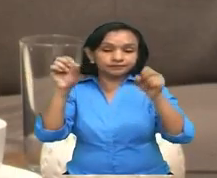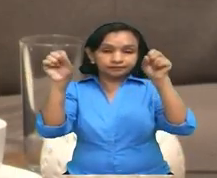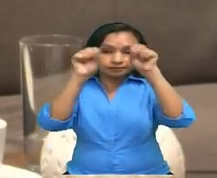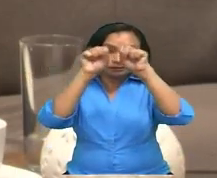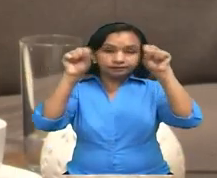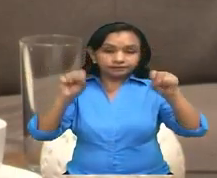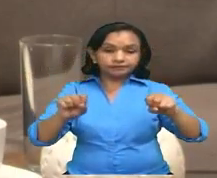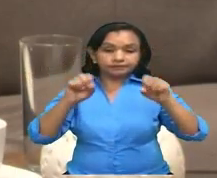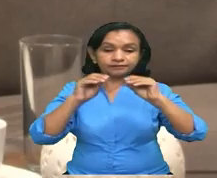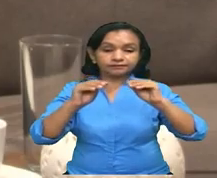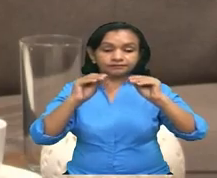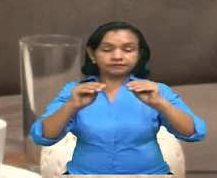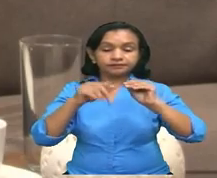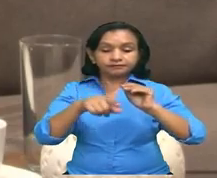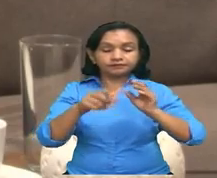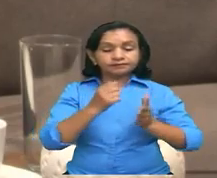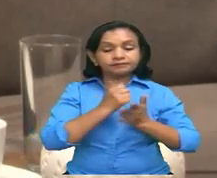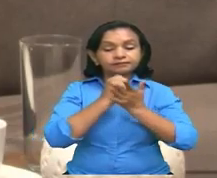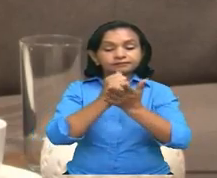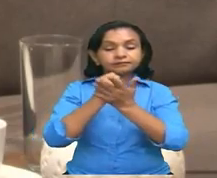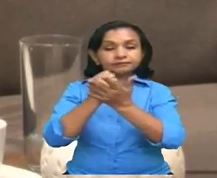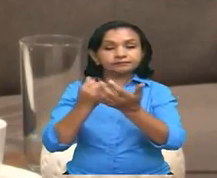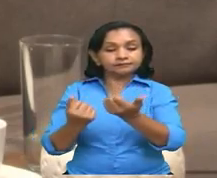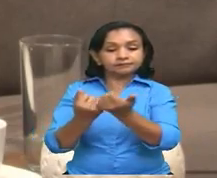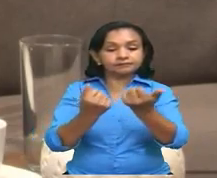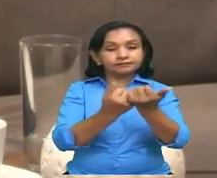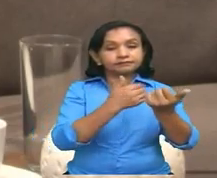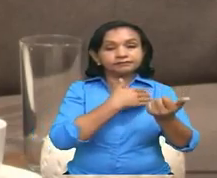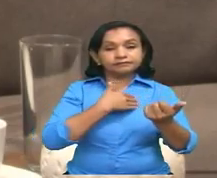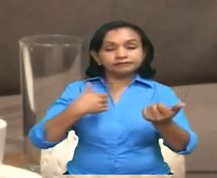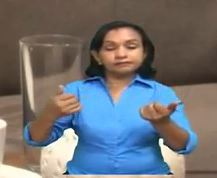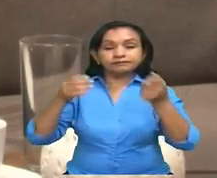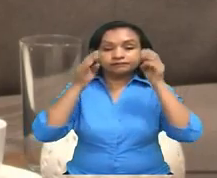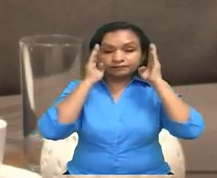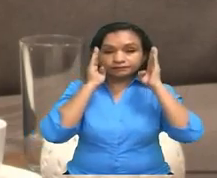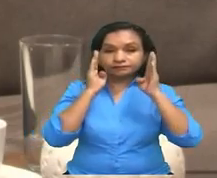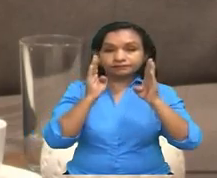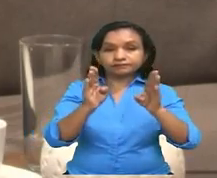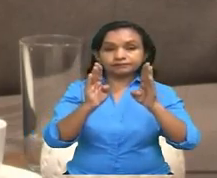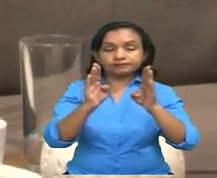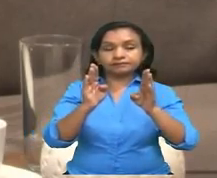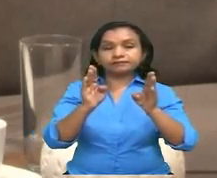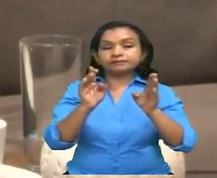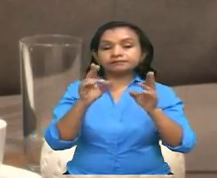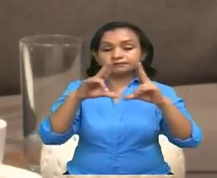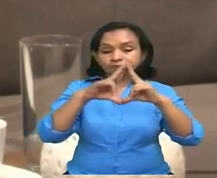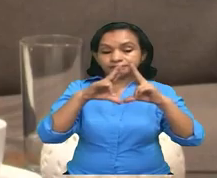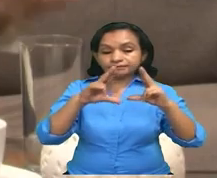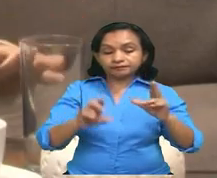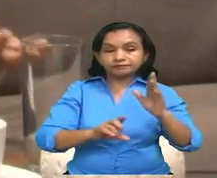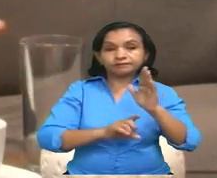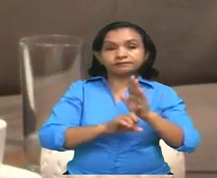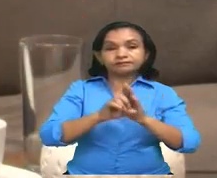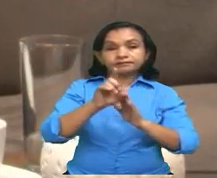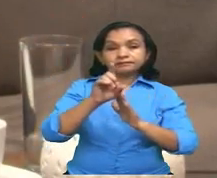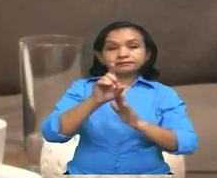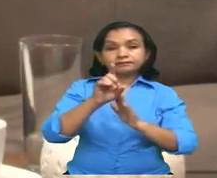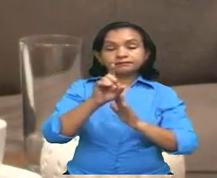más avanzados, a ver qué cositas les falta, ayudarlos con sus procesos operativos, el tema de